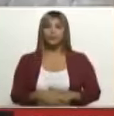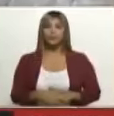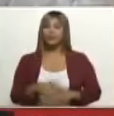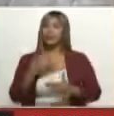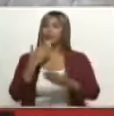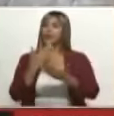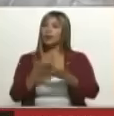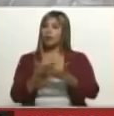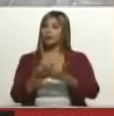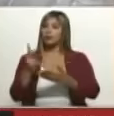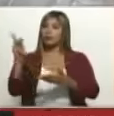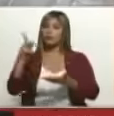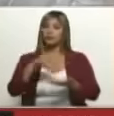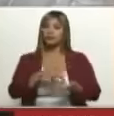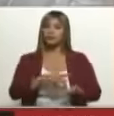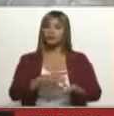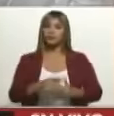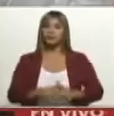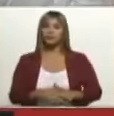Agradecemos su presencia acá,